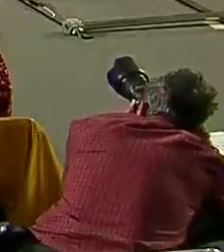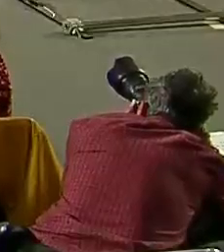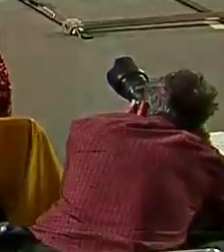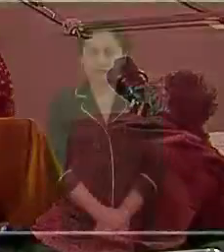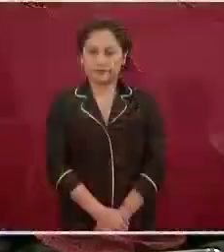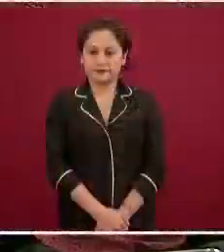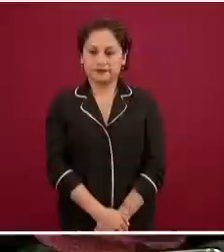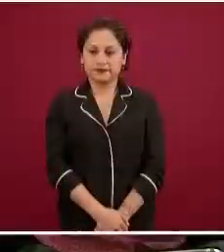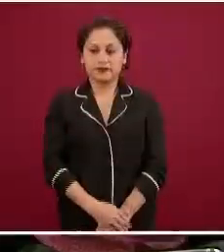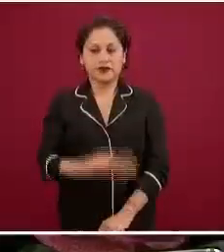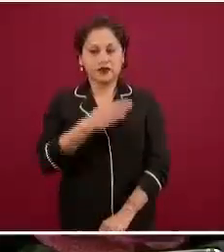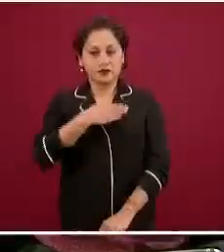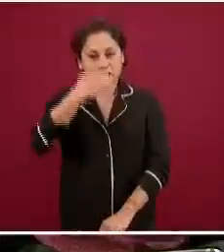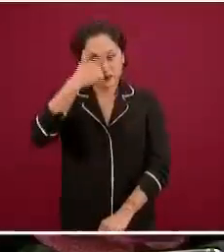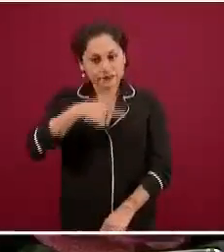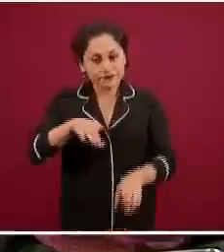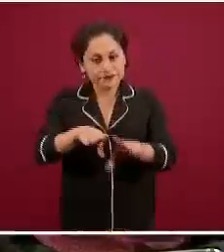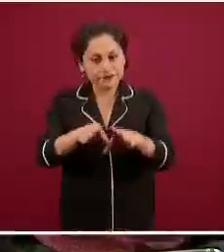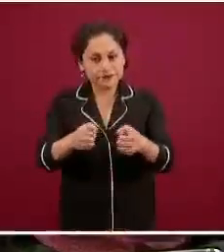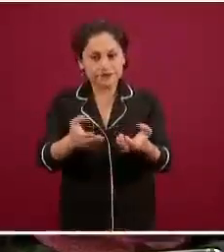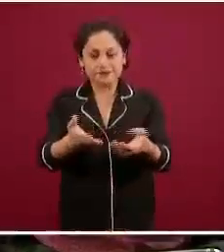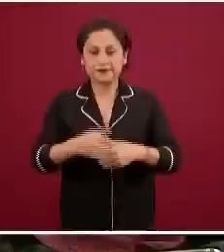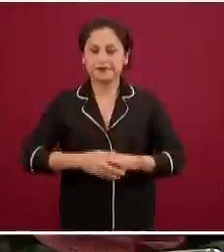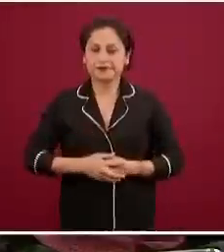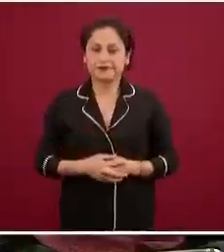están? Buenas noches.